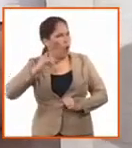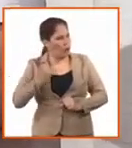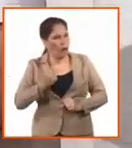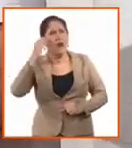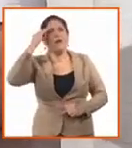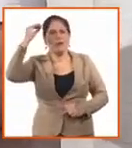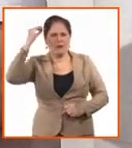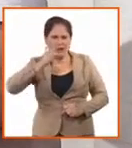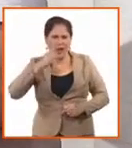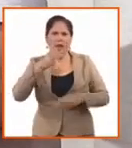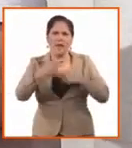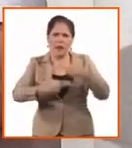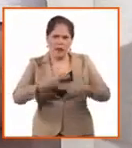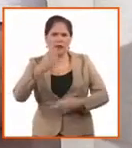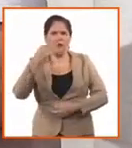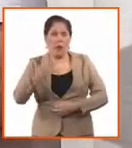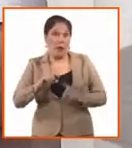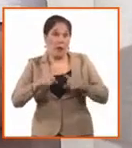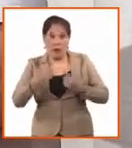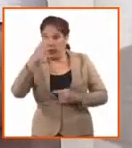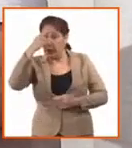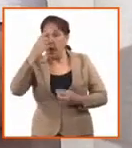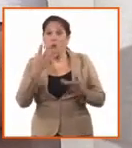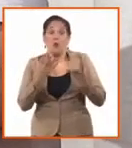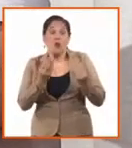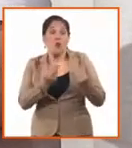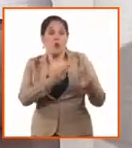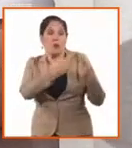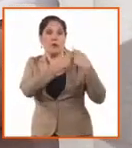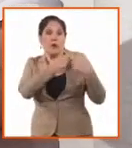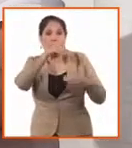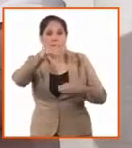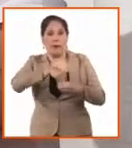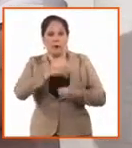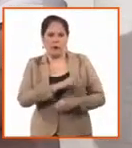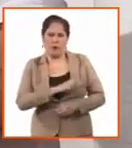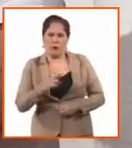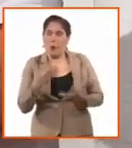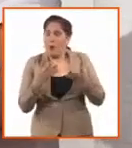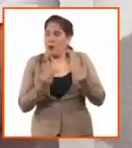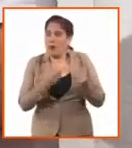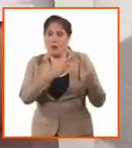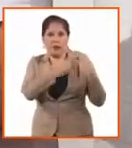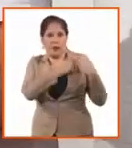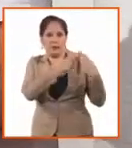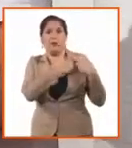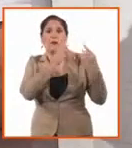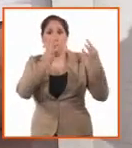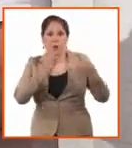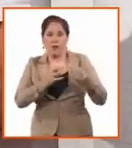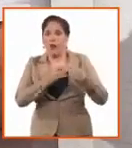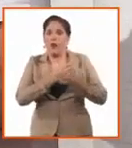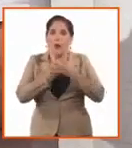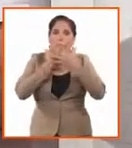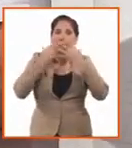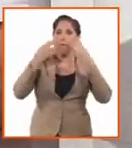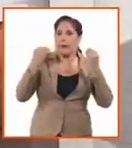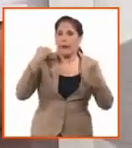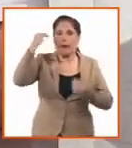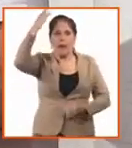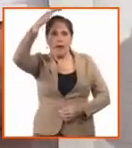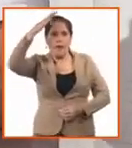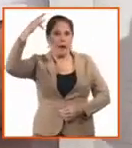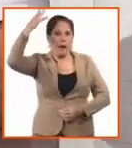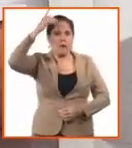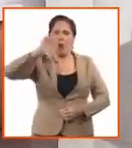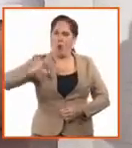puestos en la tierra por las responsabilidades que tenían entre la revolución y al mismo tiempo obviamente no perder la capacidad de imaginación la